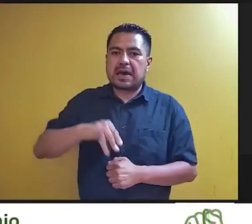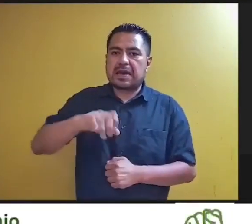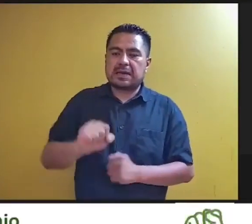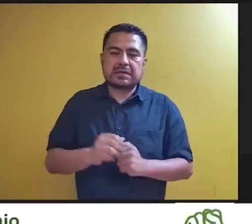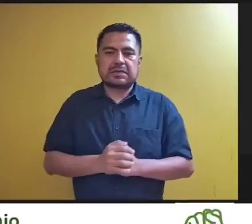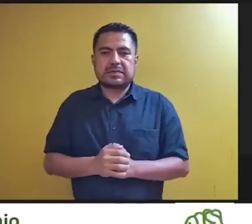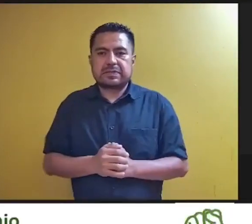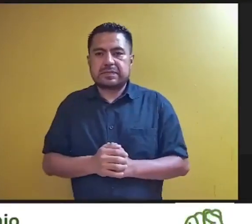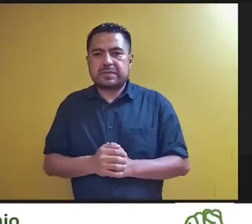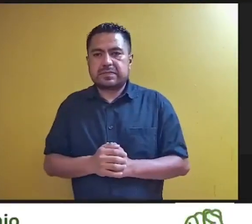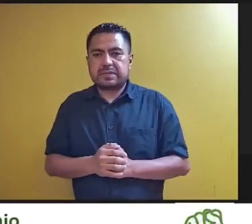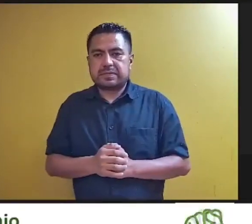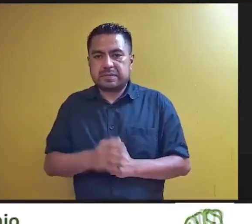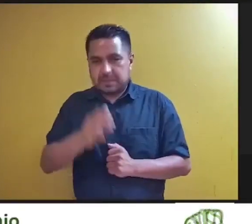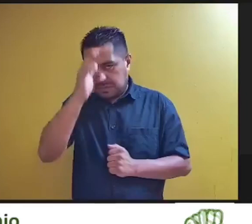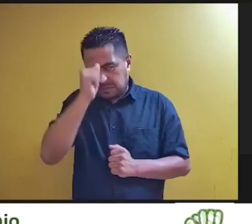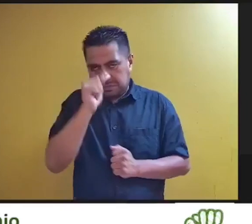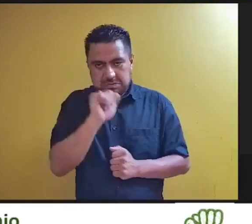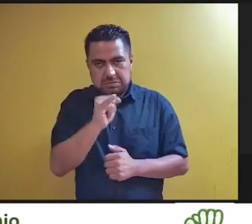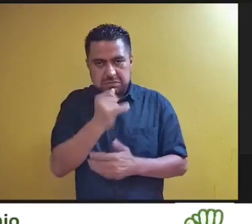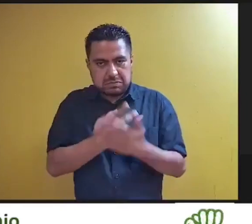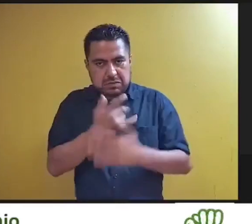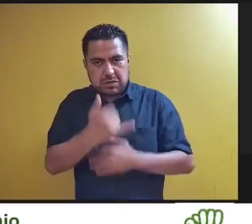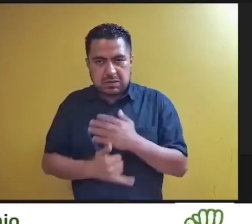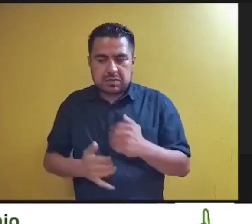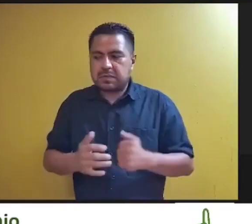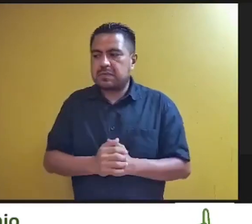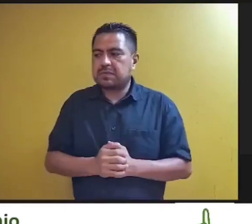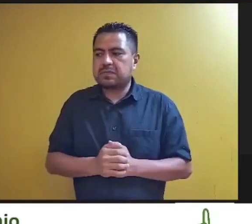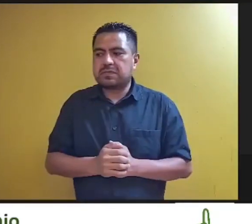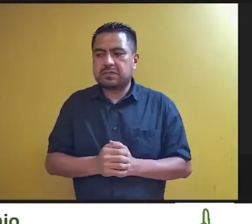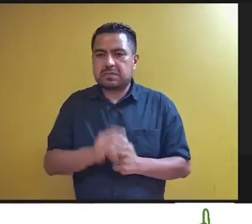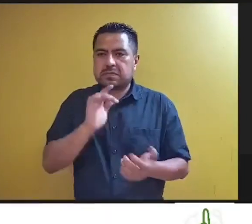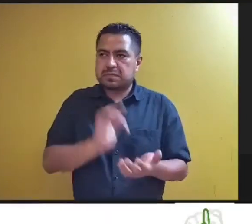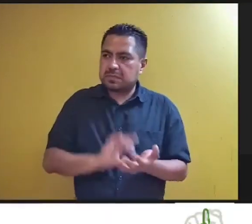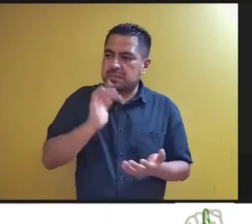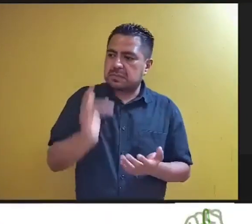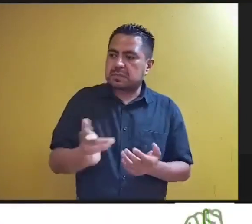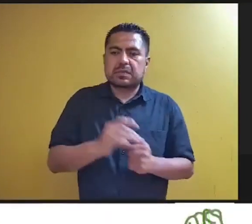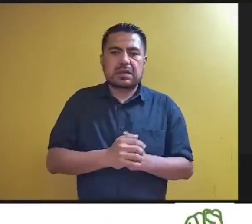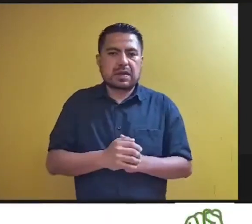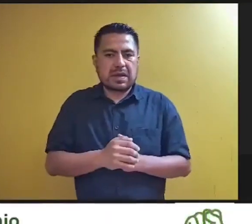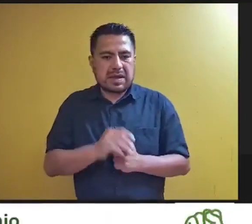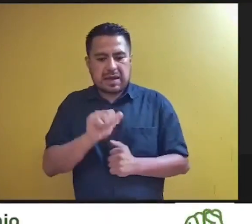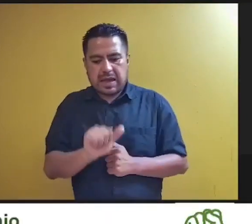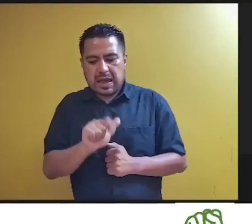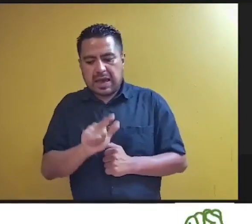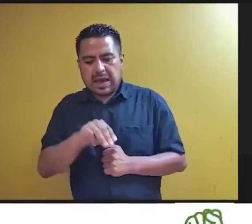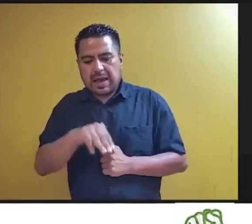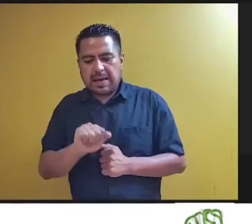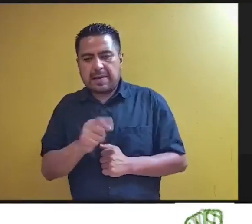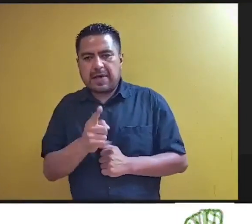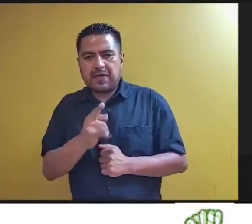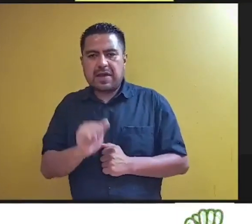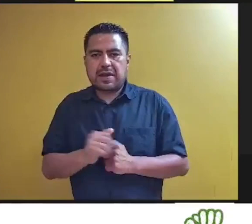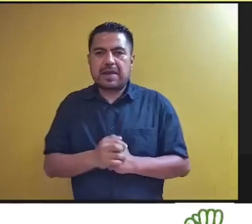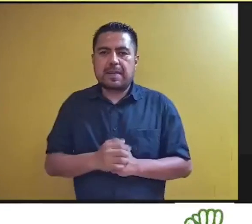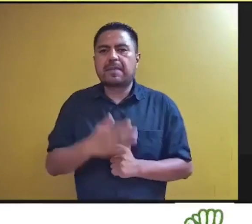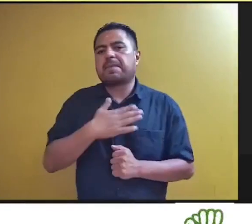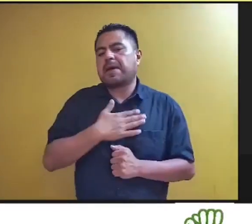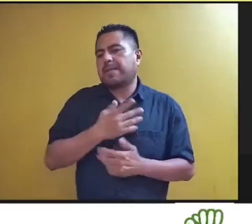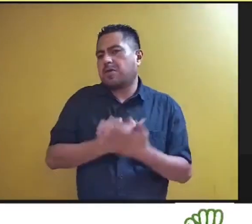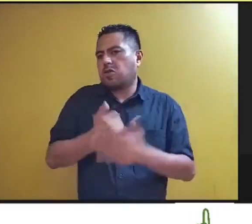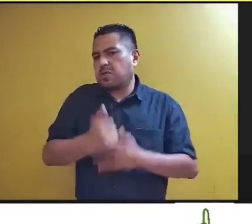Salgado. Con la propuesta. Gracias, magistrado. Magistrada ponente, Almadelia Eugenio Alcaraz. Es